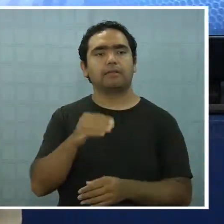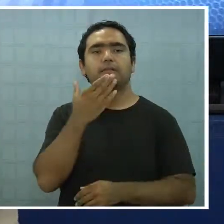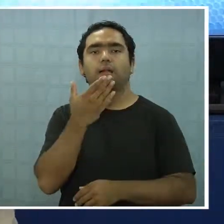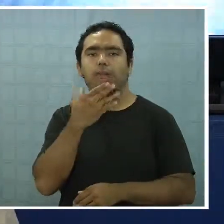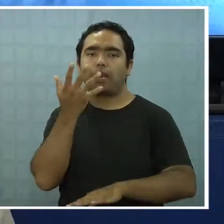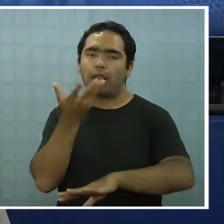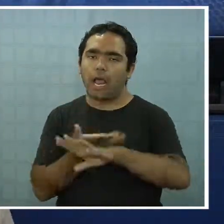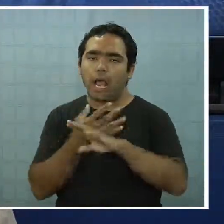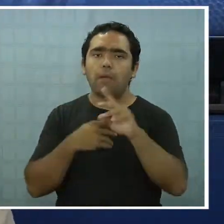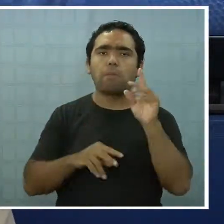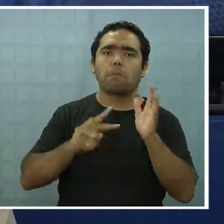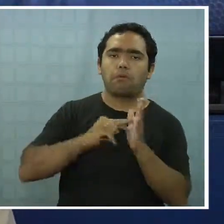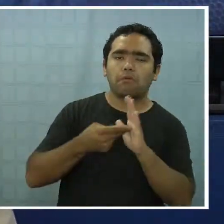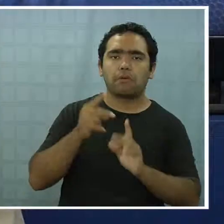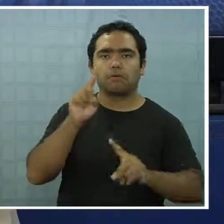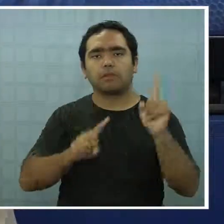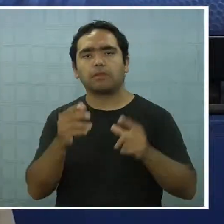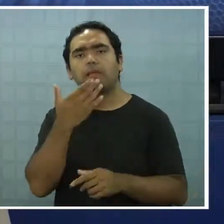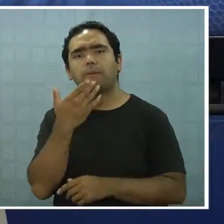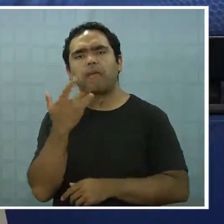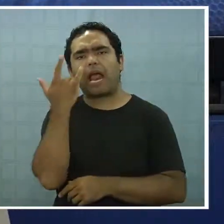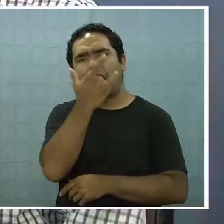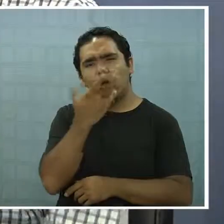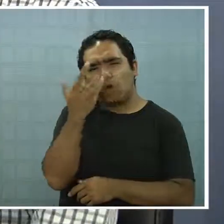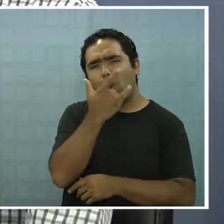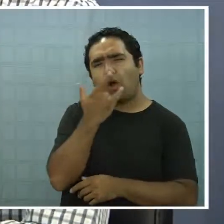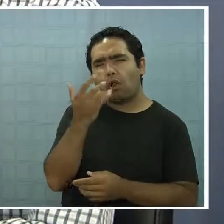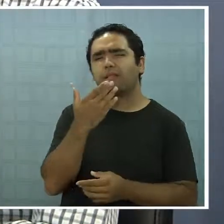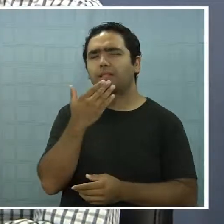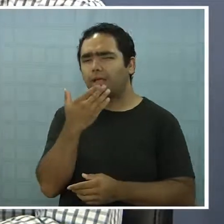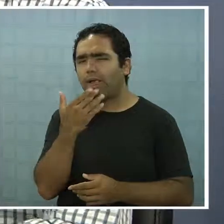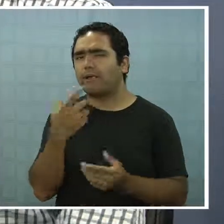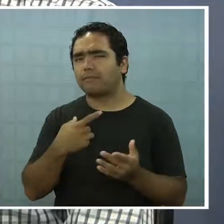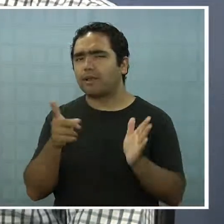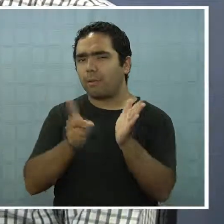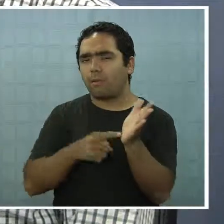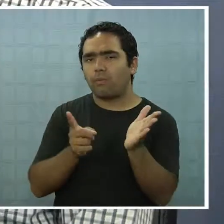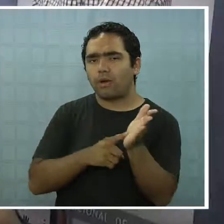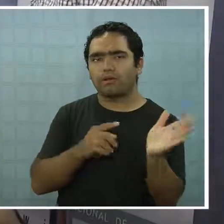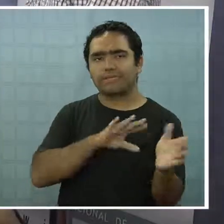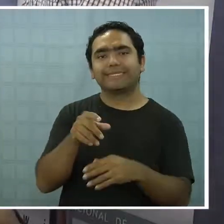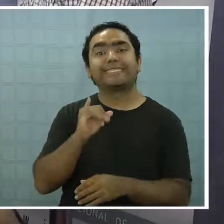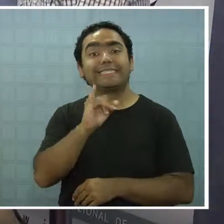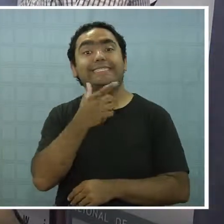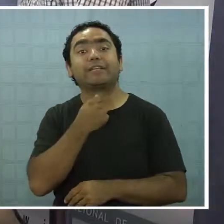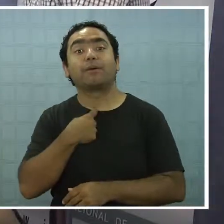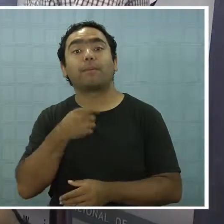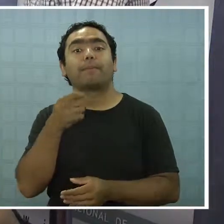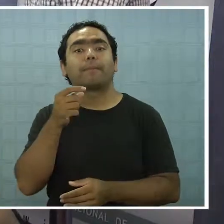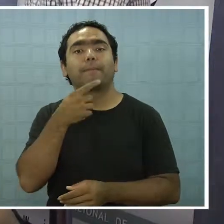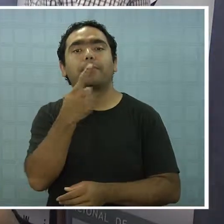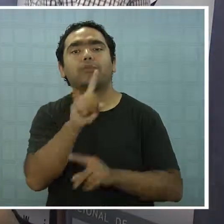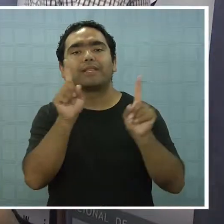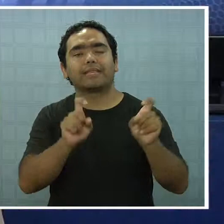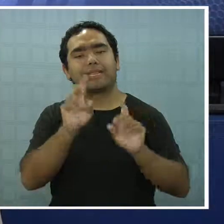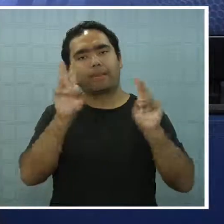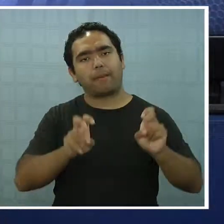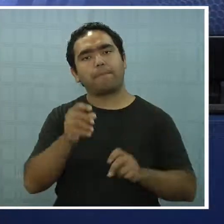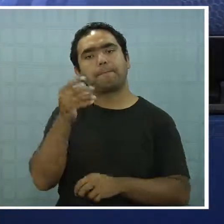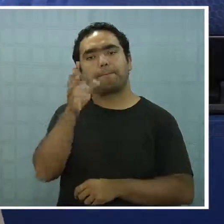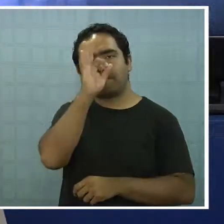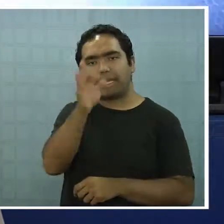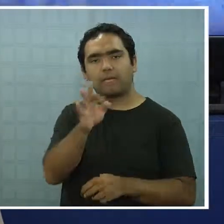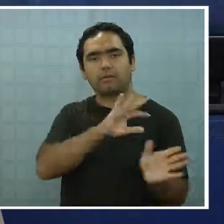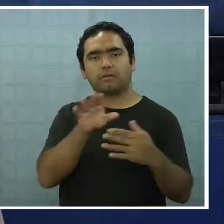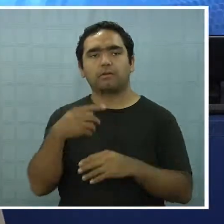polémicas respecto, por ejemplo, a la bebida alcohólica, pero lo fundamental... Eso quería preguntarle por el tema del Porque lo fisco. fundamental, para no perdernos de vista, aquí lo fundamental es